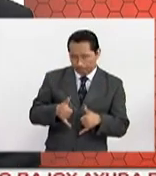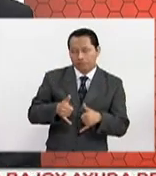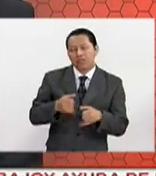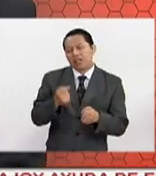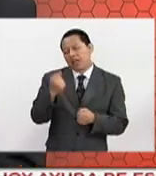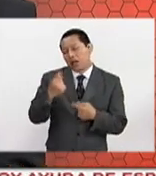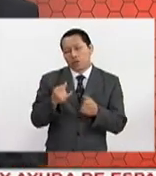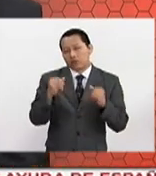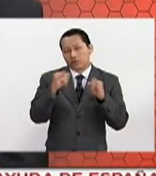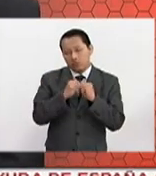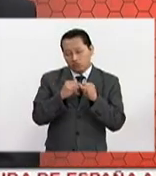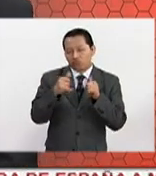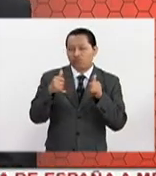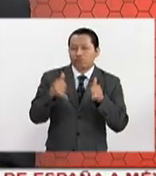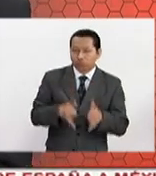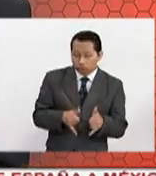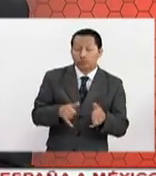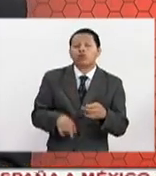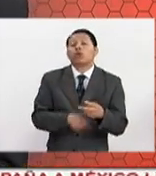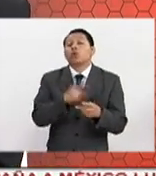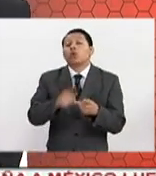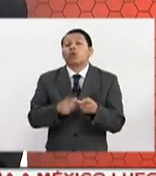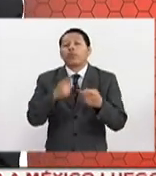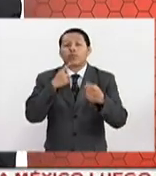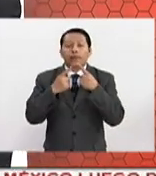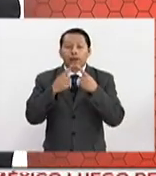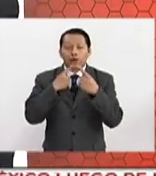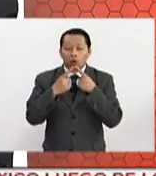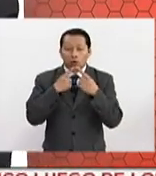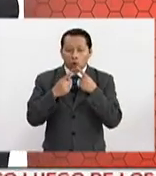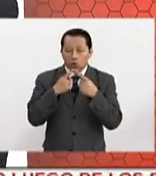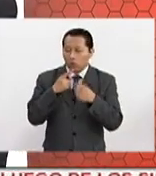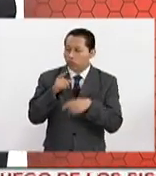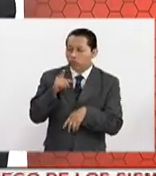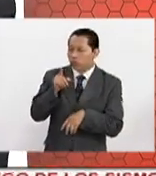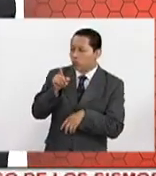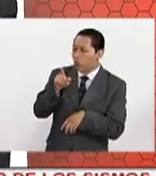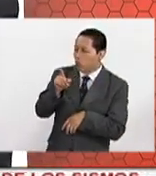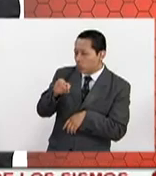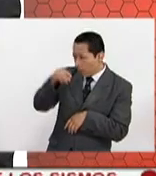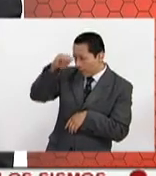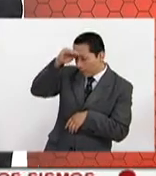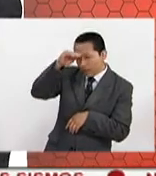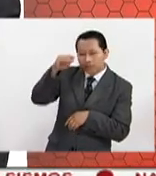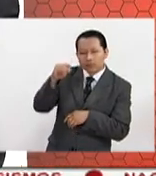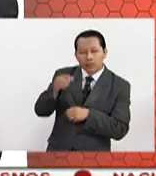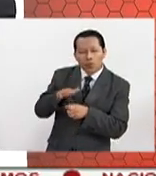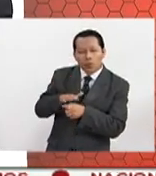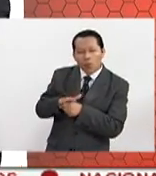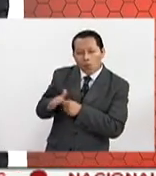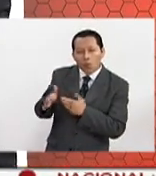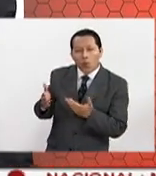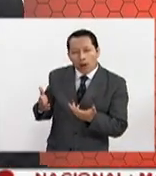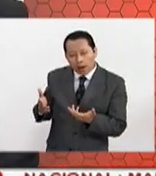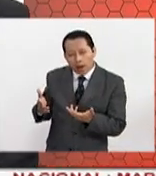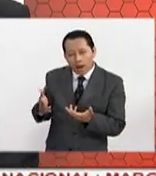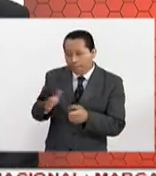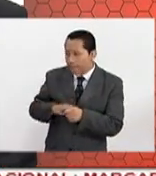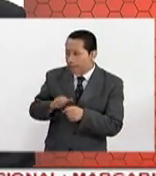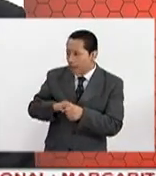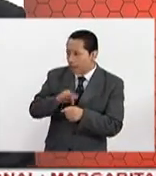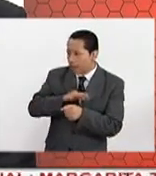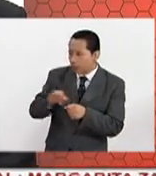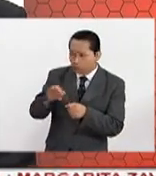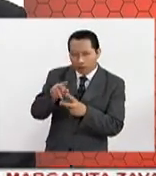catalanas, o el diálogo. ¿Tú cuál aprecias o consideras que hay más posibilidades de